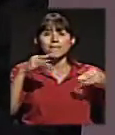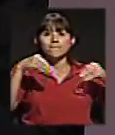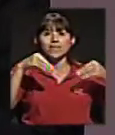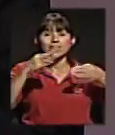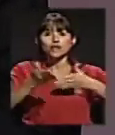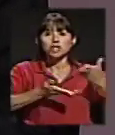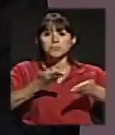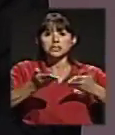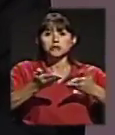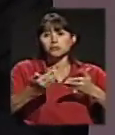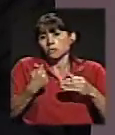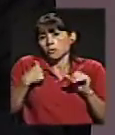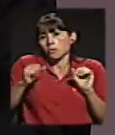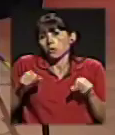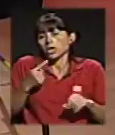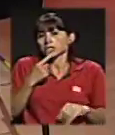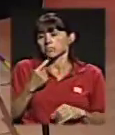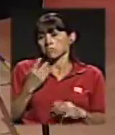decir, bueno, simplemente es una